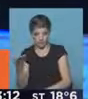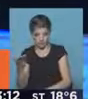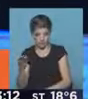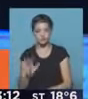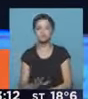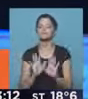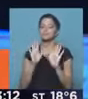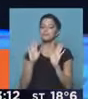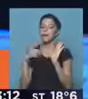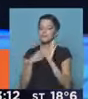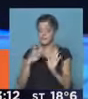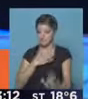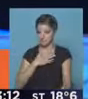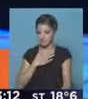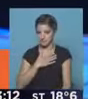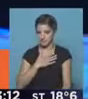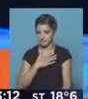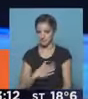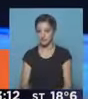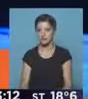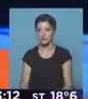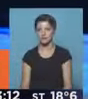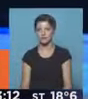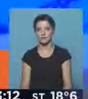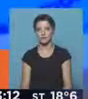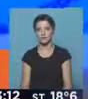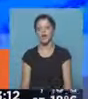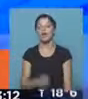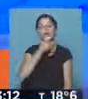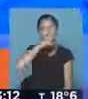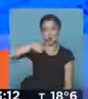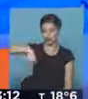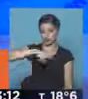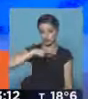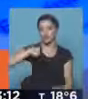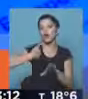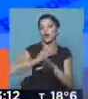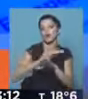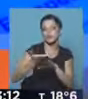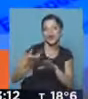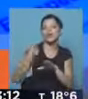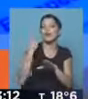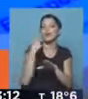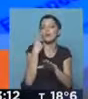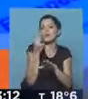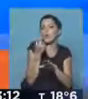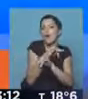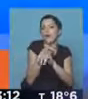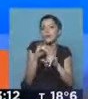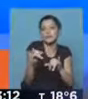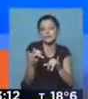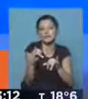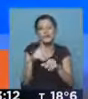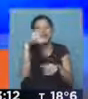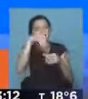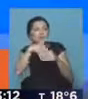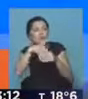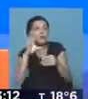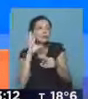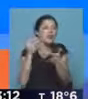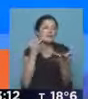los términos, presentando por un lado a nosotros, el pueblo, desinformados y frívolos, votando una cosa complicada de un